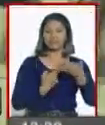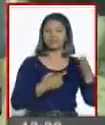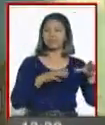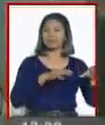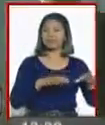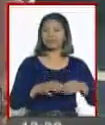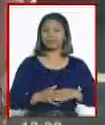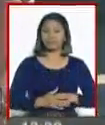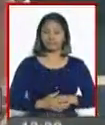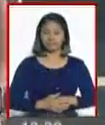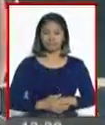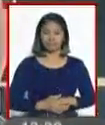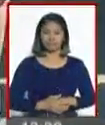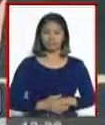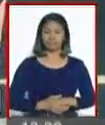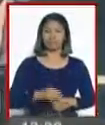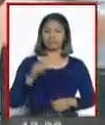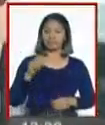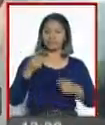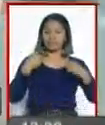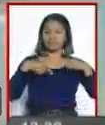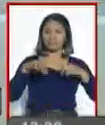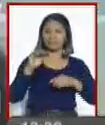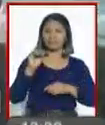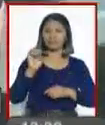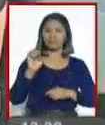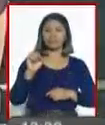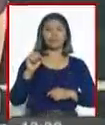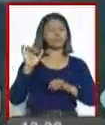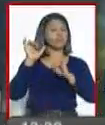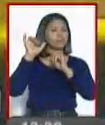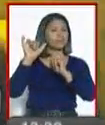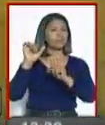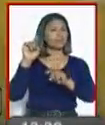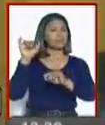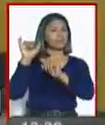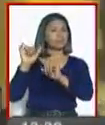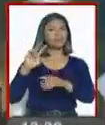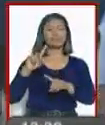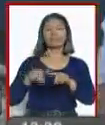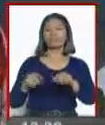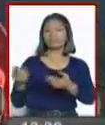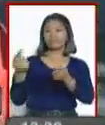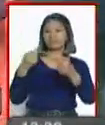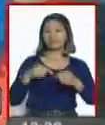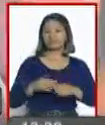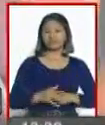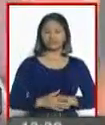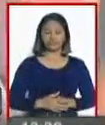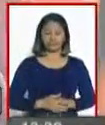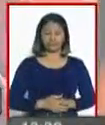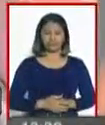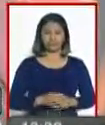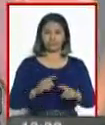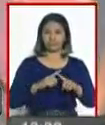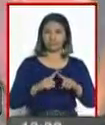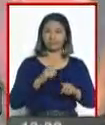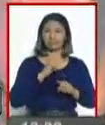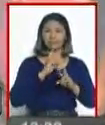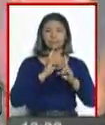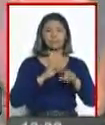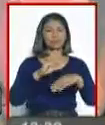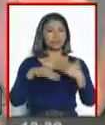hacen acá pues no deberían irse de una vez a la oea y no volver más pero rindan cuenta al Estado de lo que han hecho pero